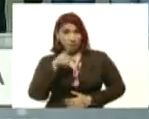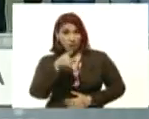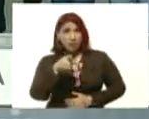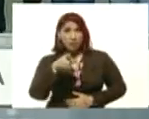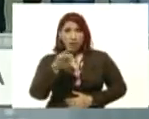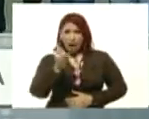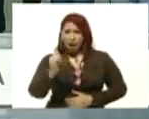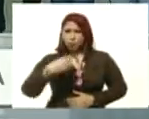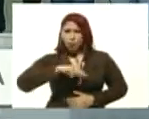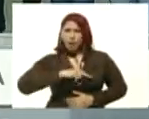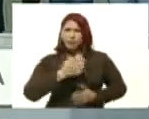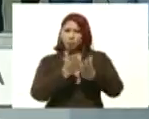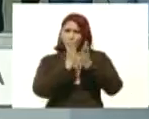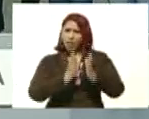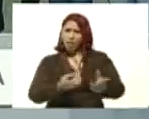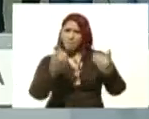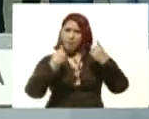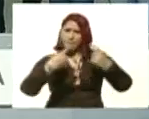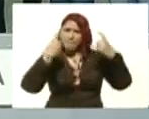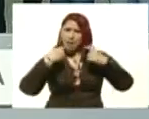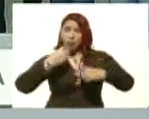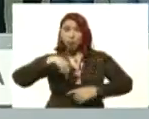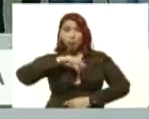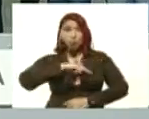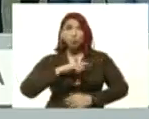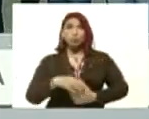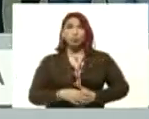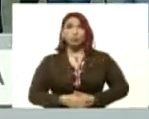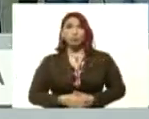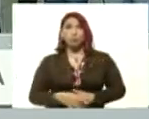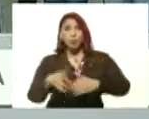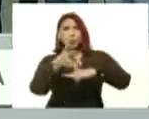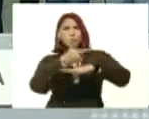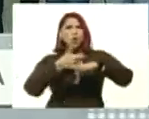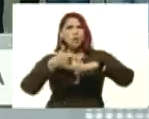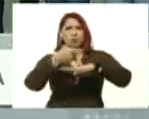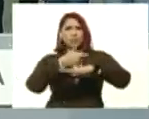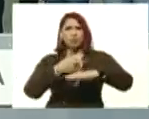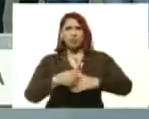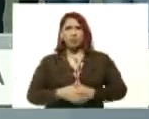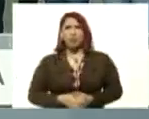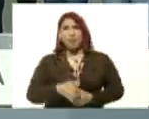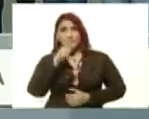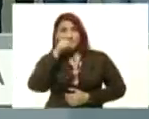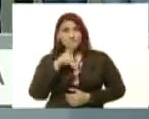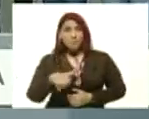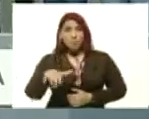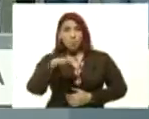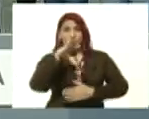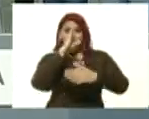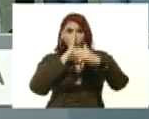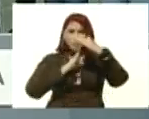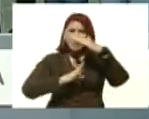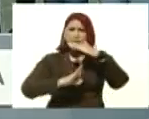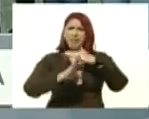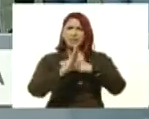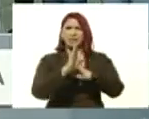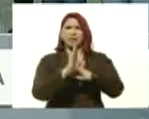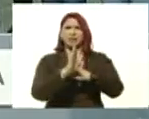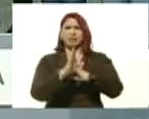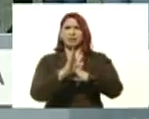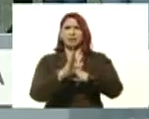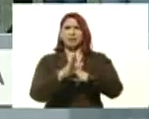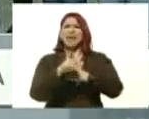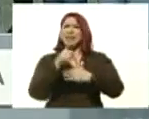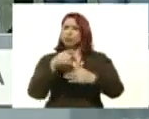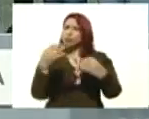nuestra escuela. Por eso para nosotros, gobernar para el pueblo humilde de a pie es lo innato,